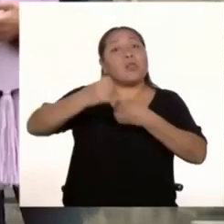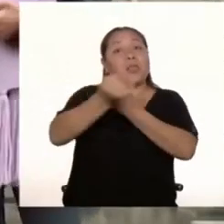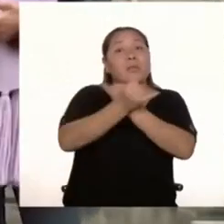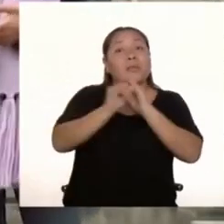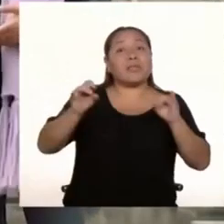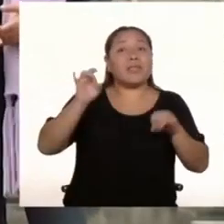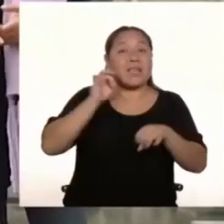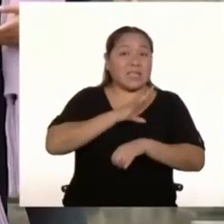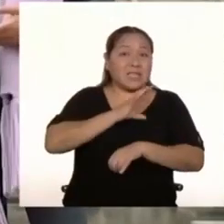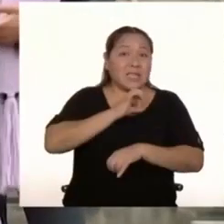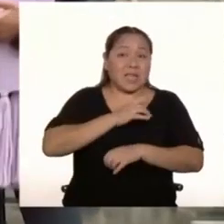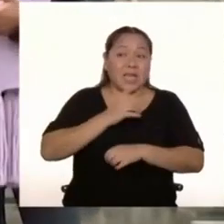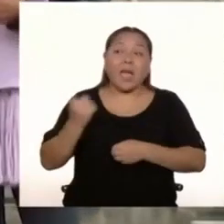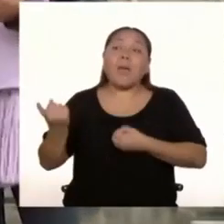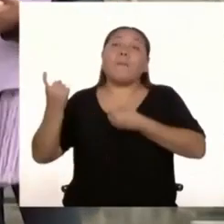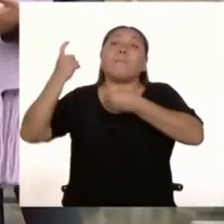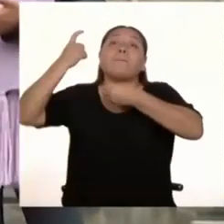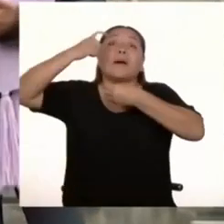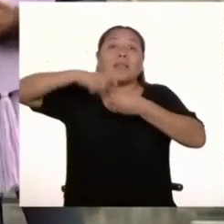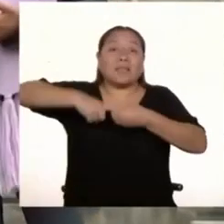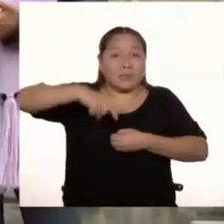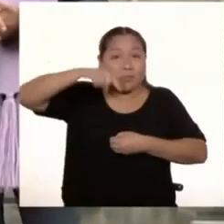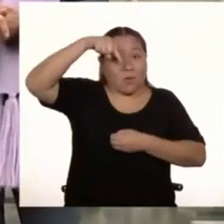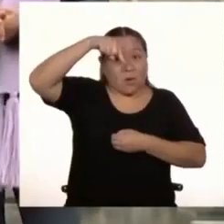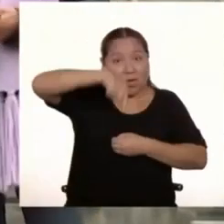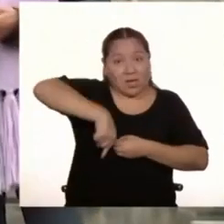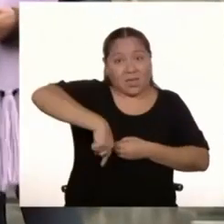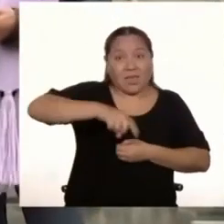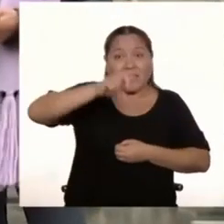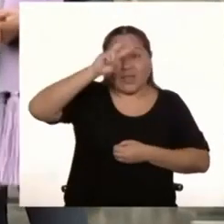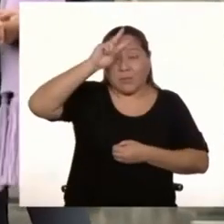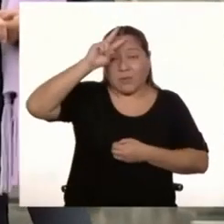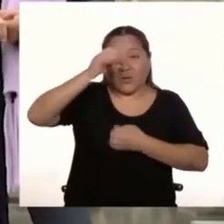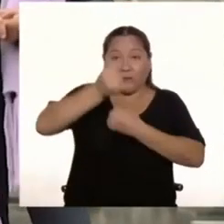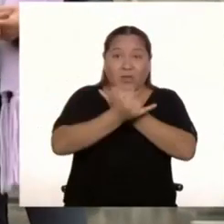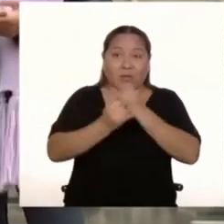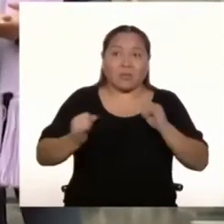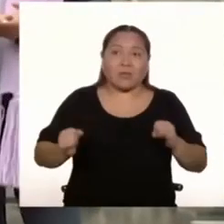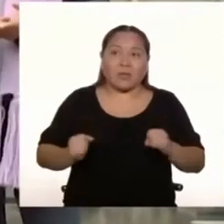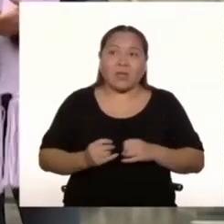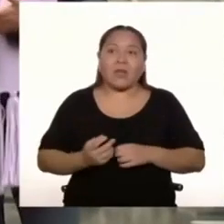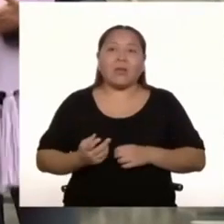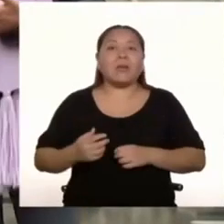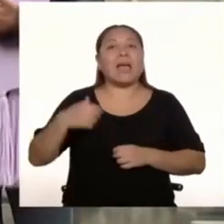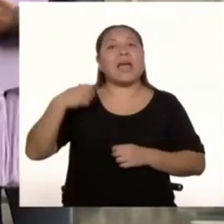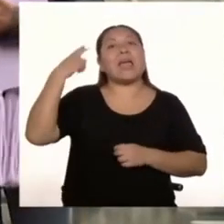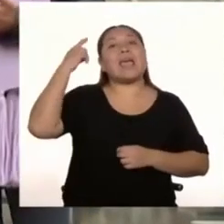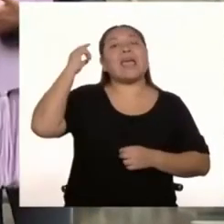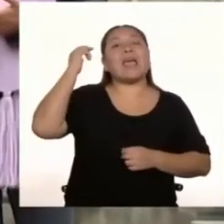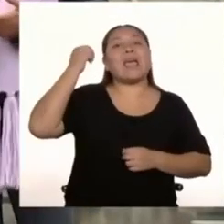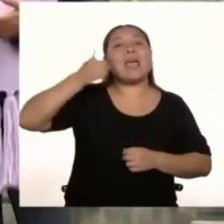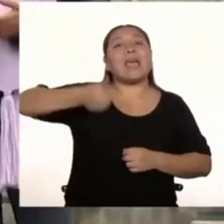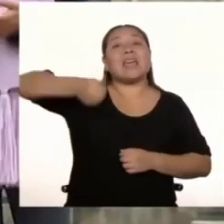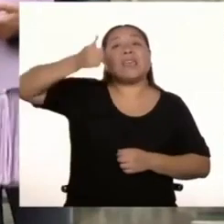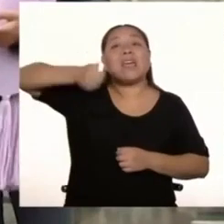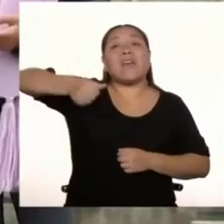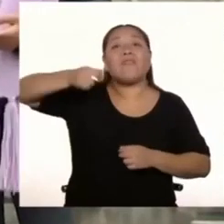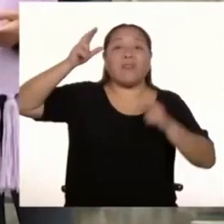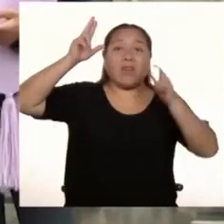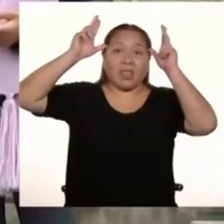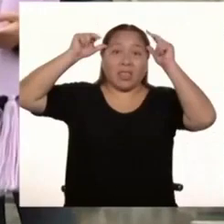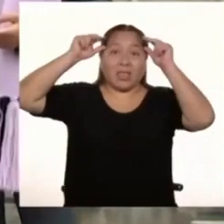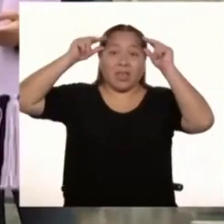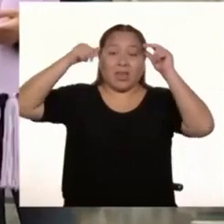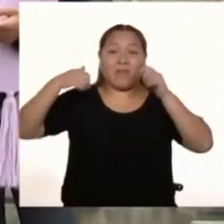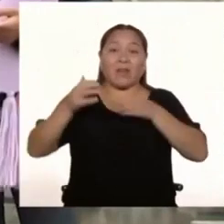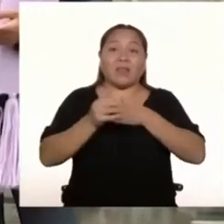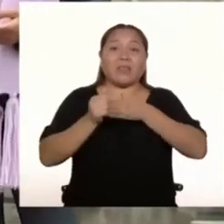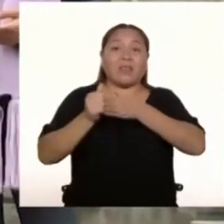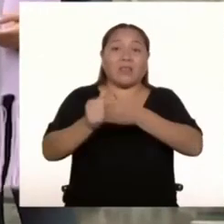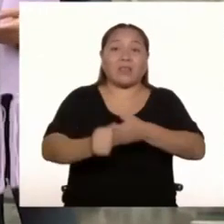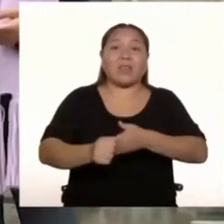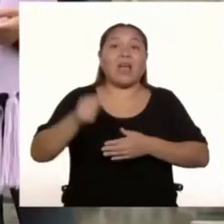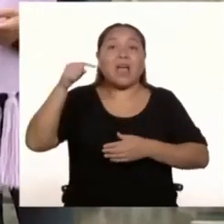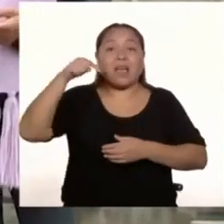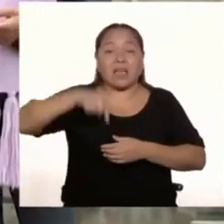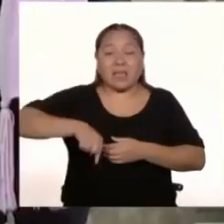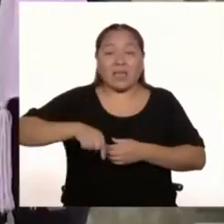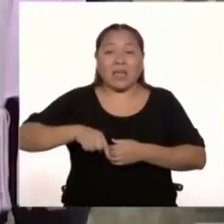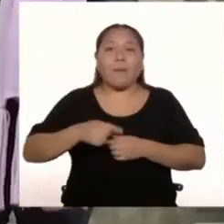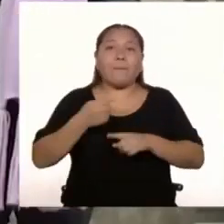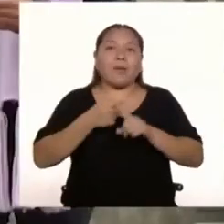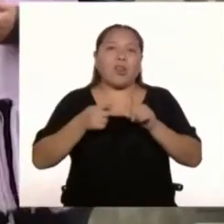Aquí fue jefe de caballería durante la batalla de Junín en 1824, donde fue seriamente